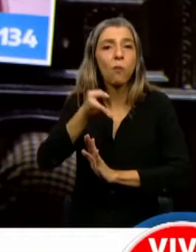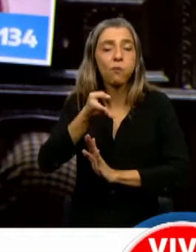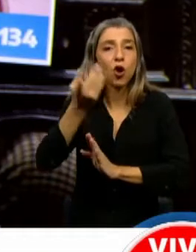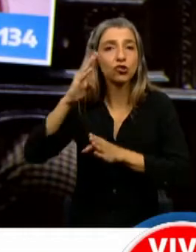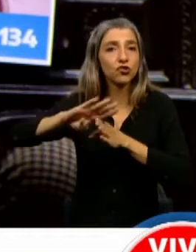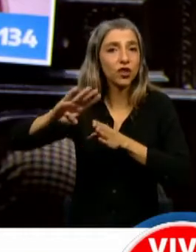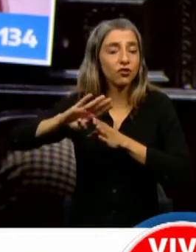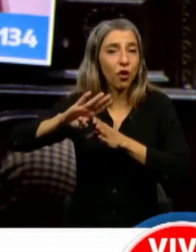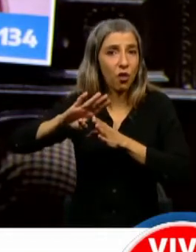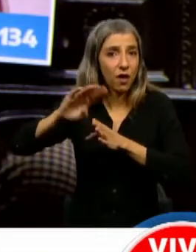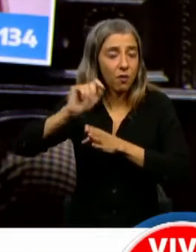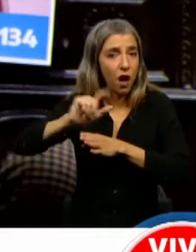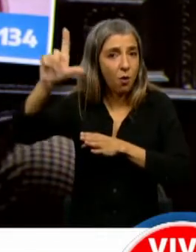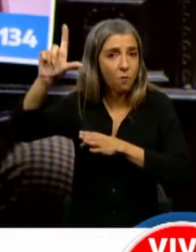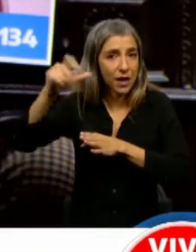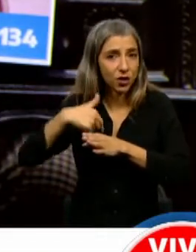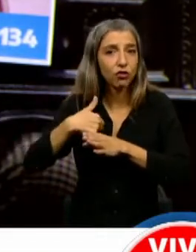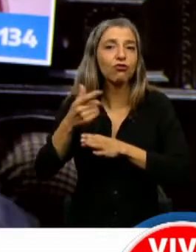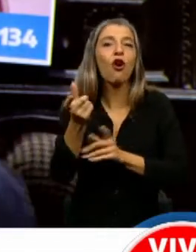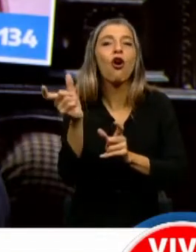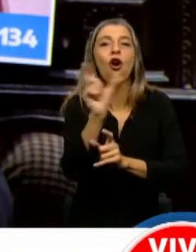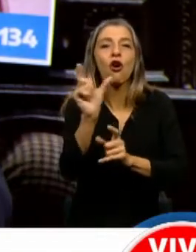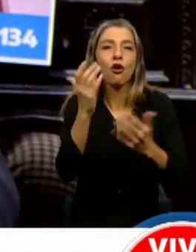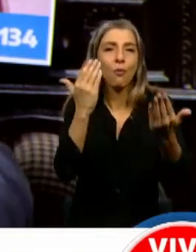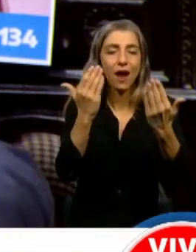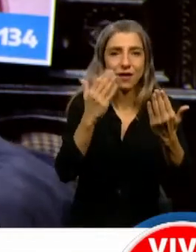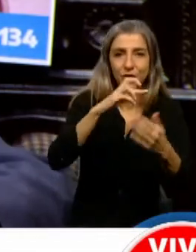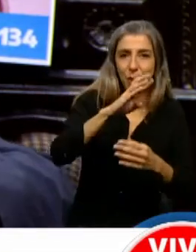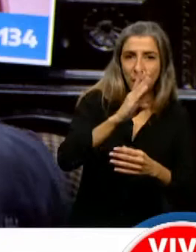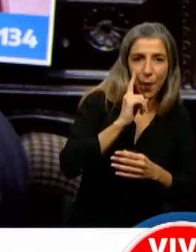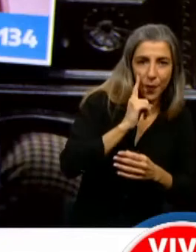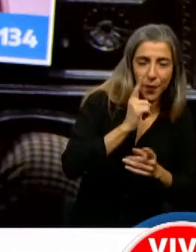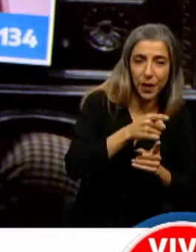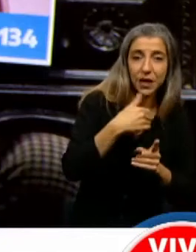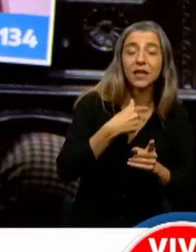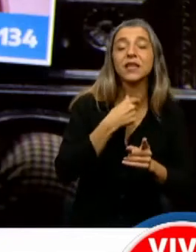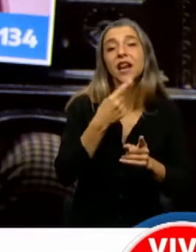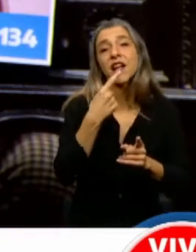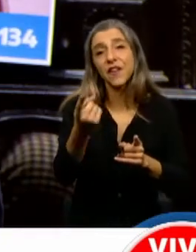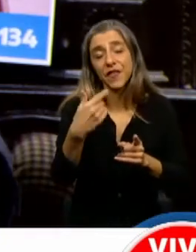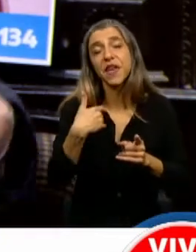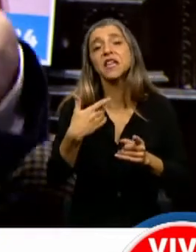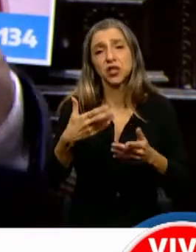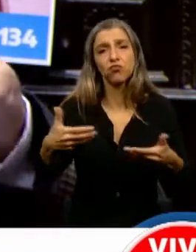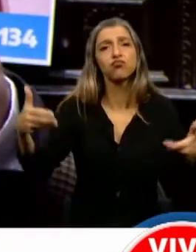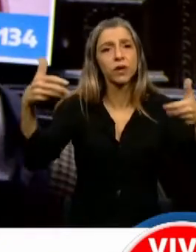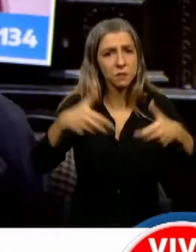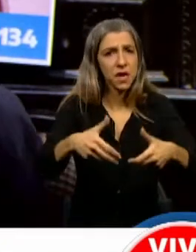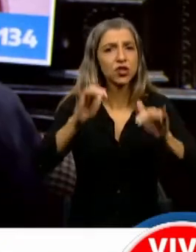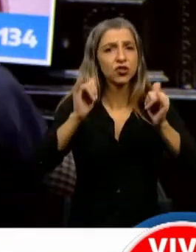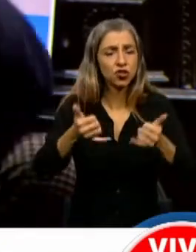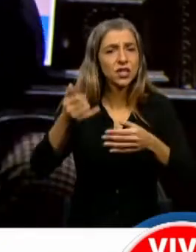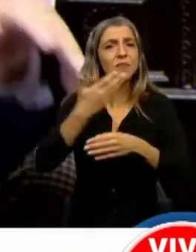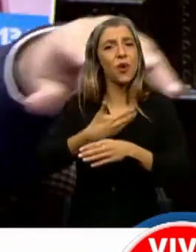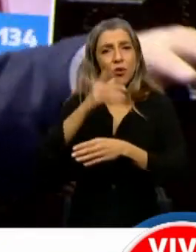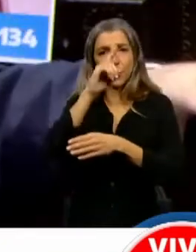deuda como proporción del PBI. O sea que accedieron a los mercados de capitales y esos estados